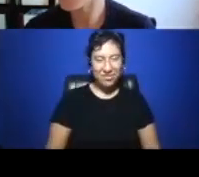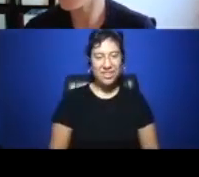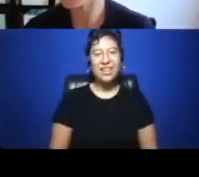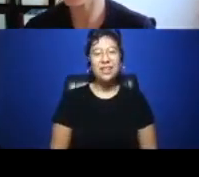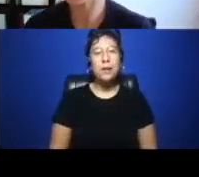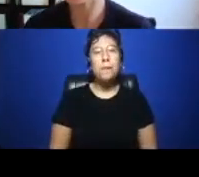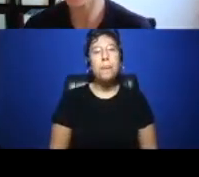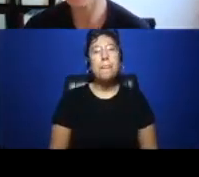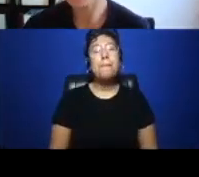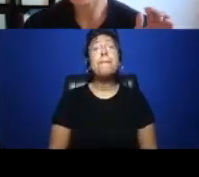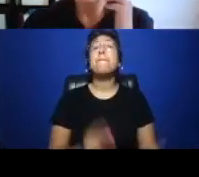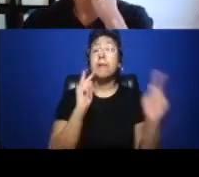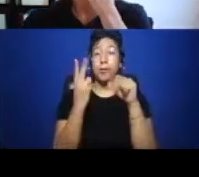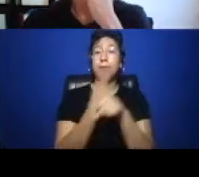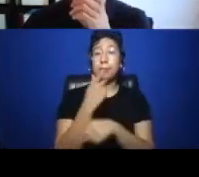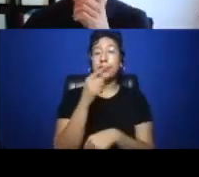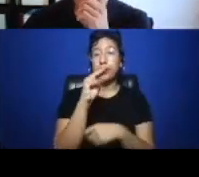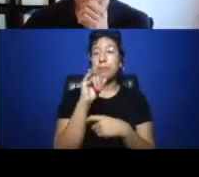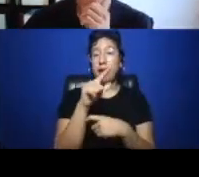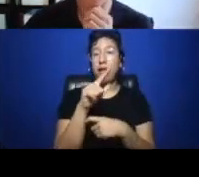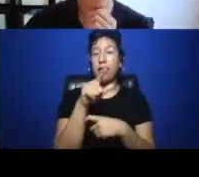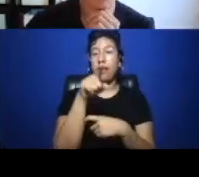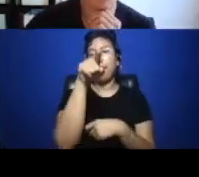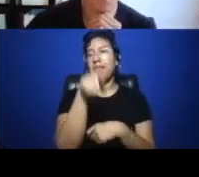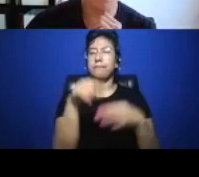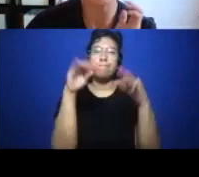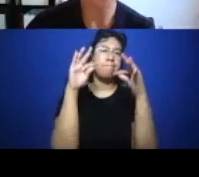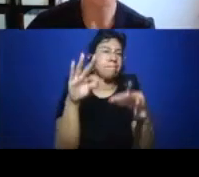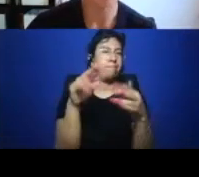Felicitaciones en no usar Gmail para los que están usando